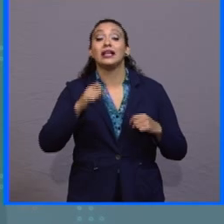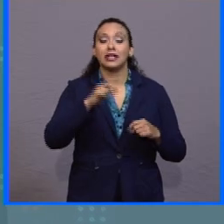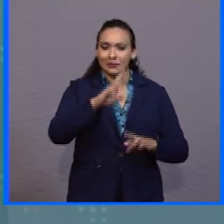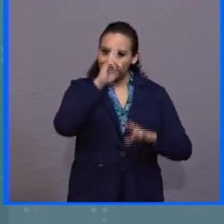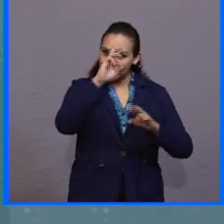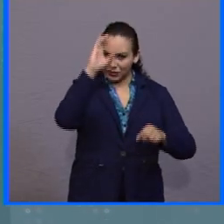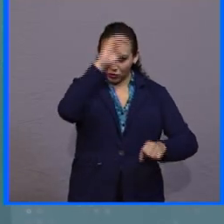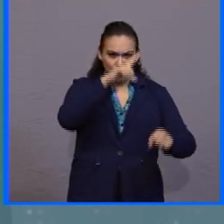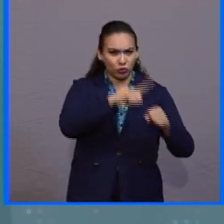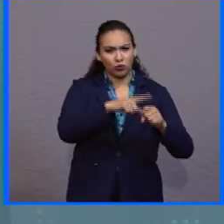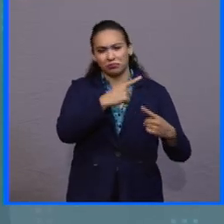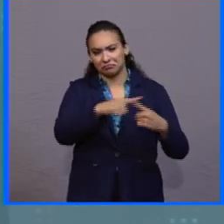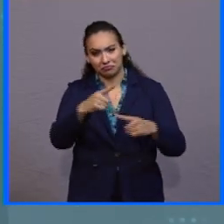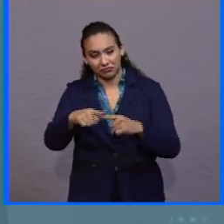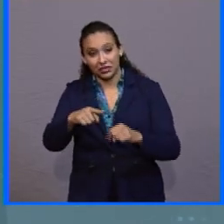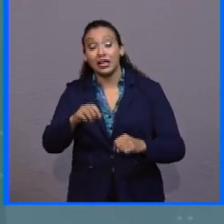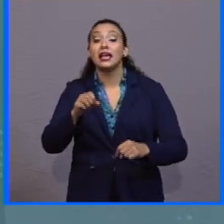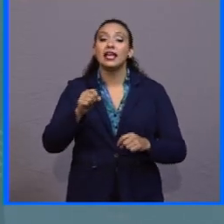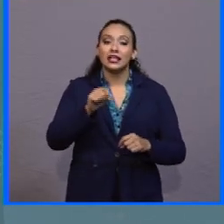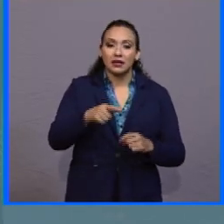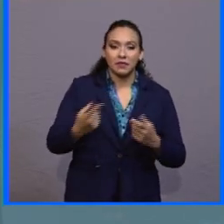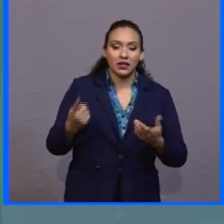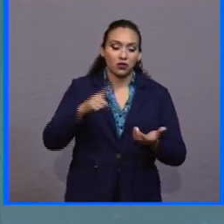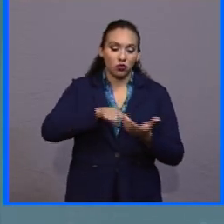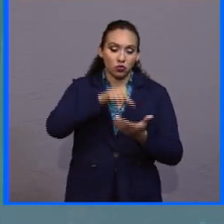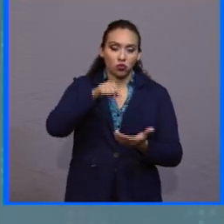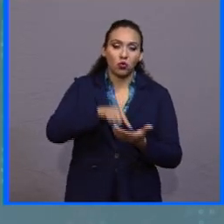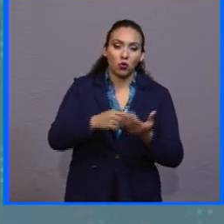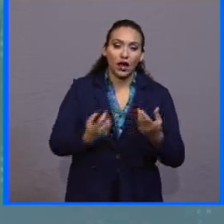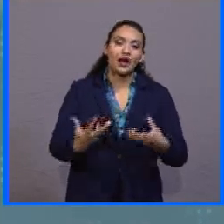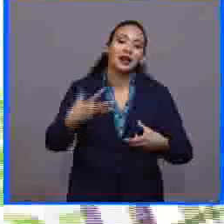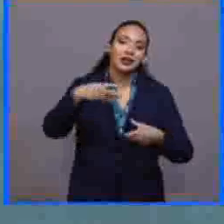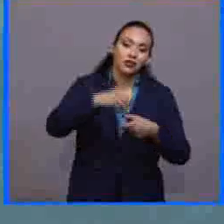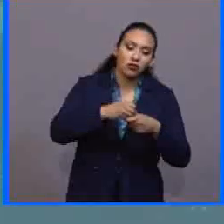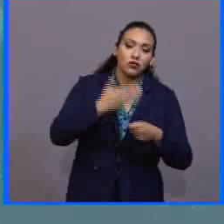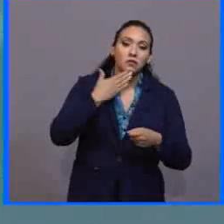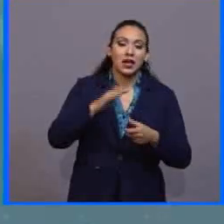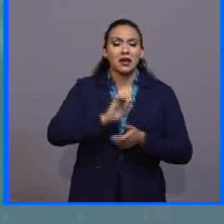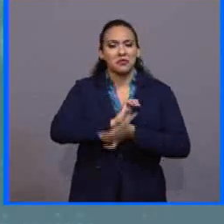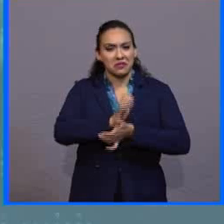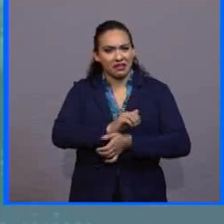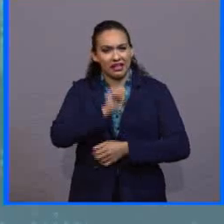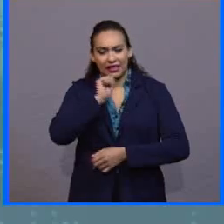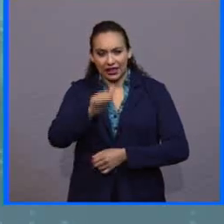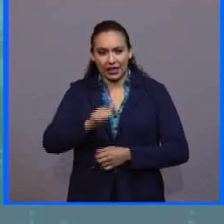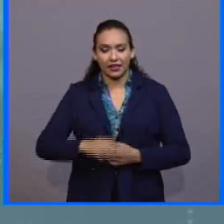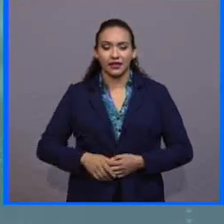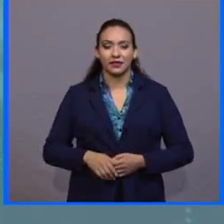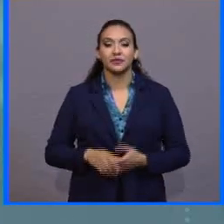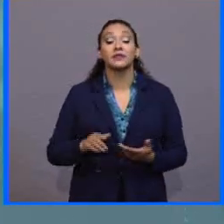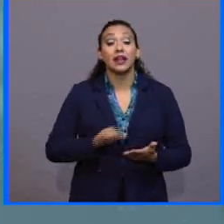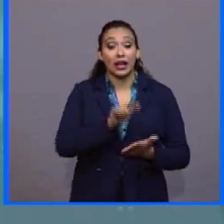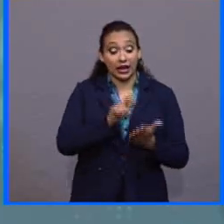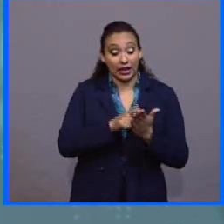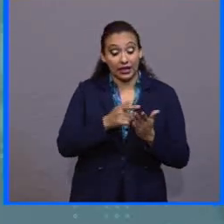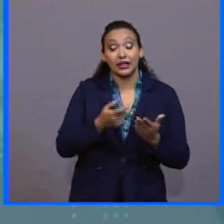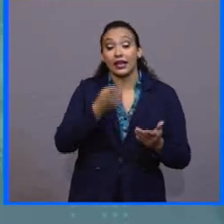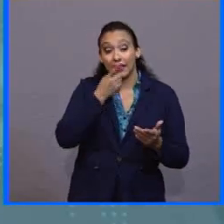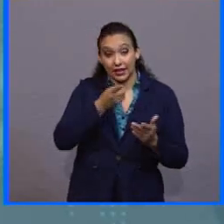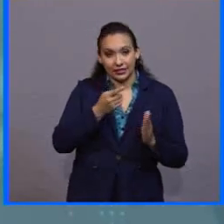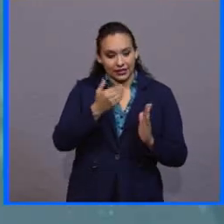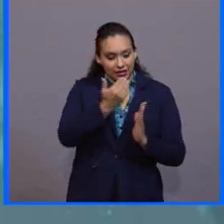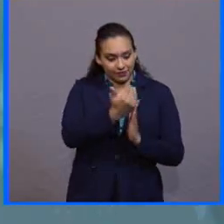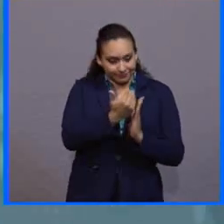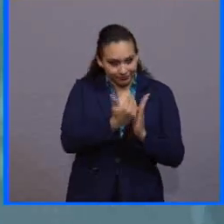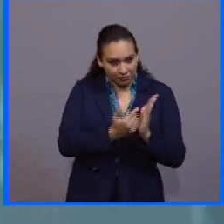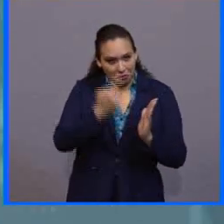además asegura espacios laborales diversos, incluyentes y libres de discriminación y violencia. La política integral de inclusión en el Poder Judicial